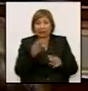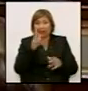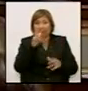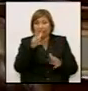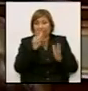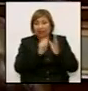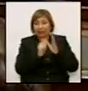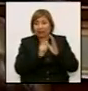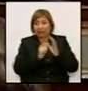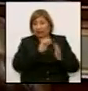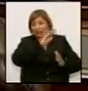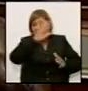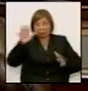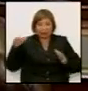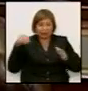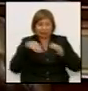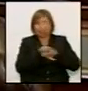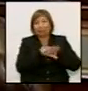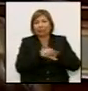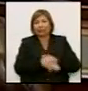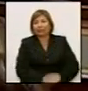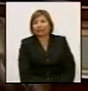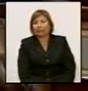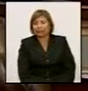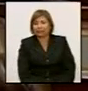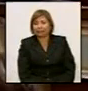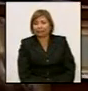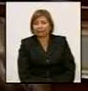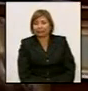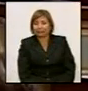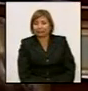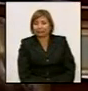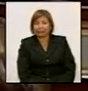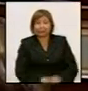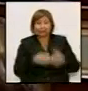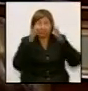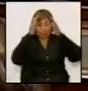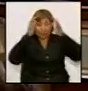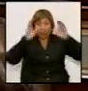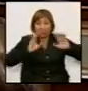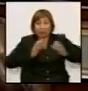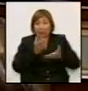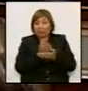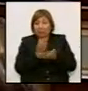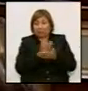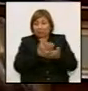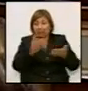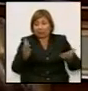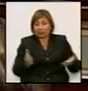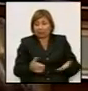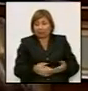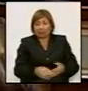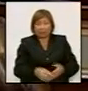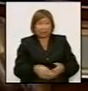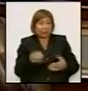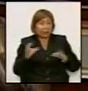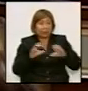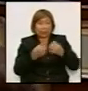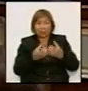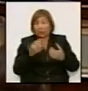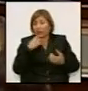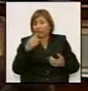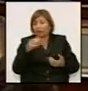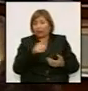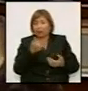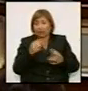campanada, salimos y nos sentamos. Como no hay acuerdo entre las partes, ningún partido está de acuerdo con